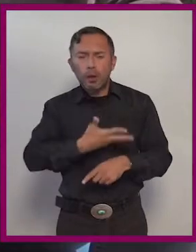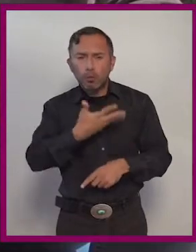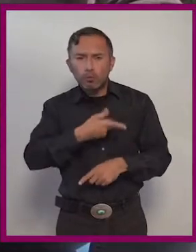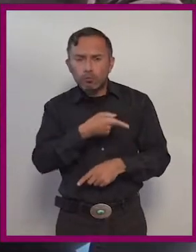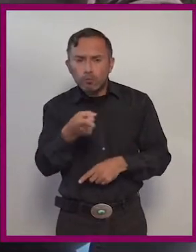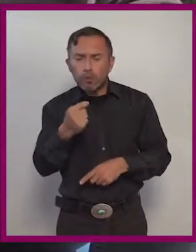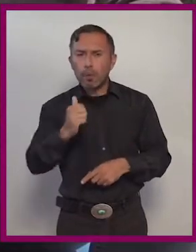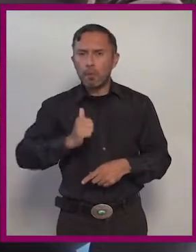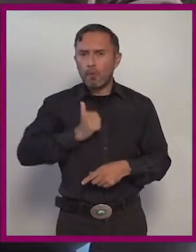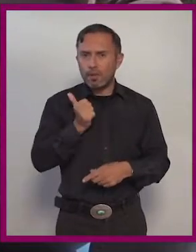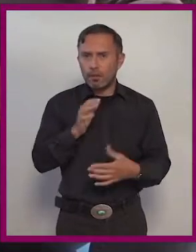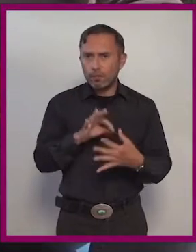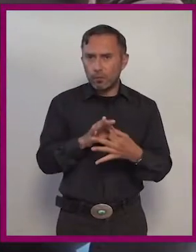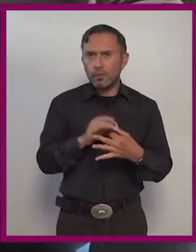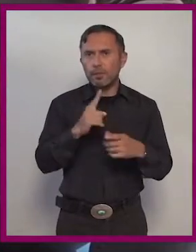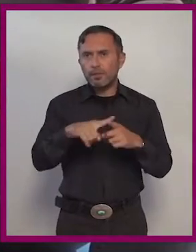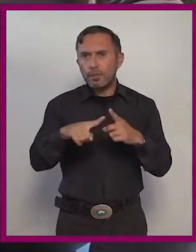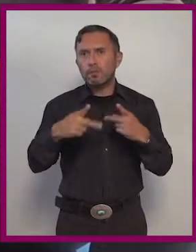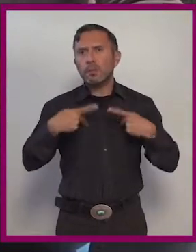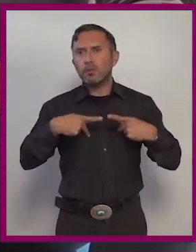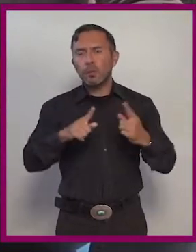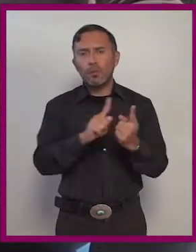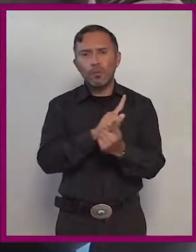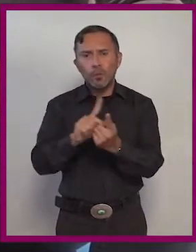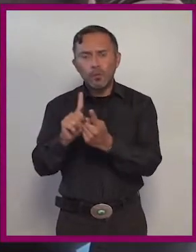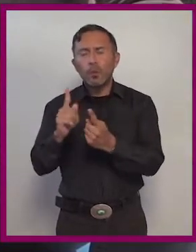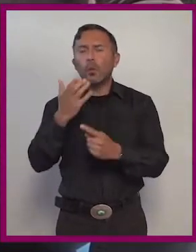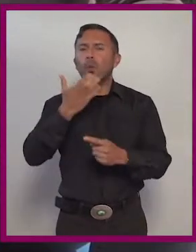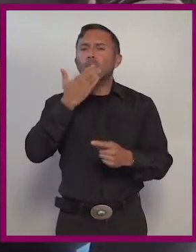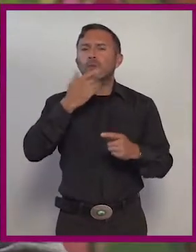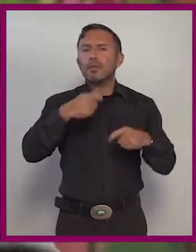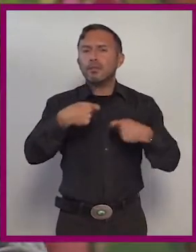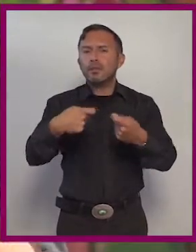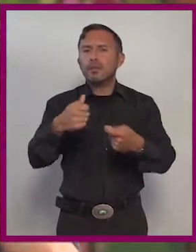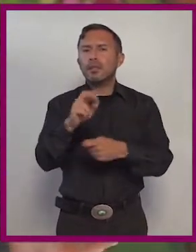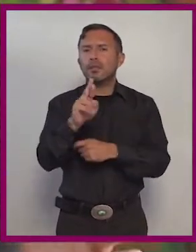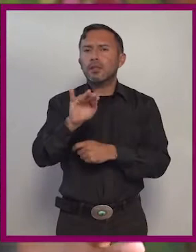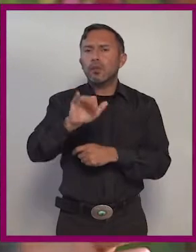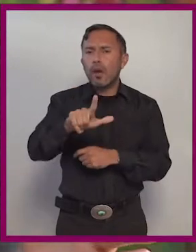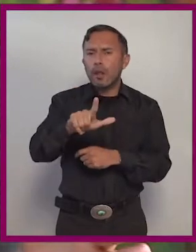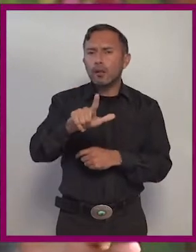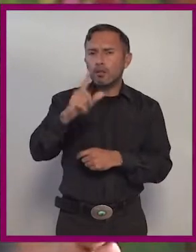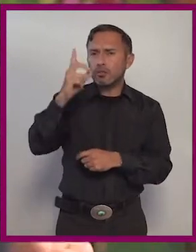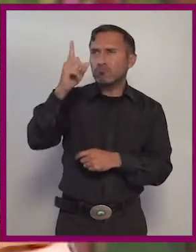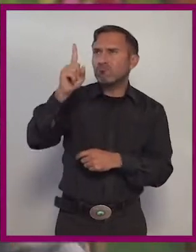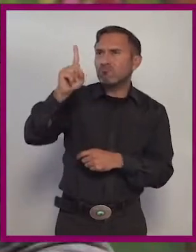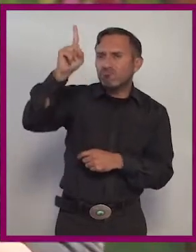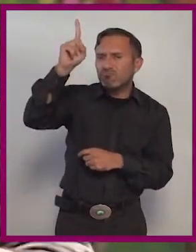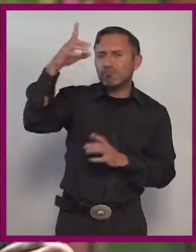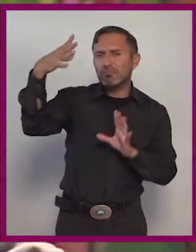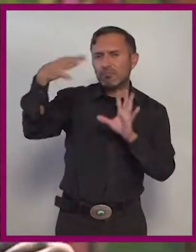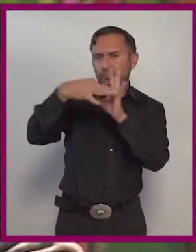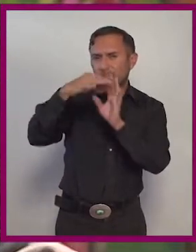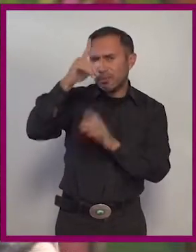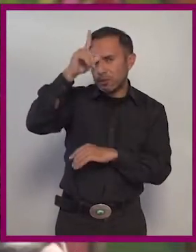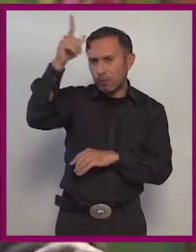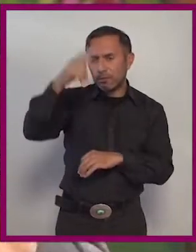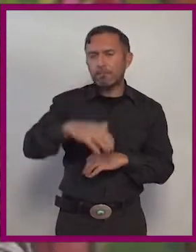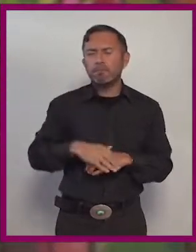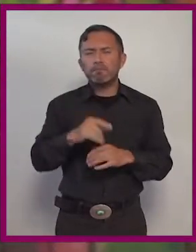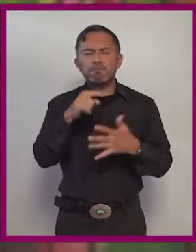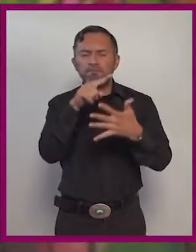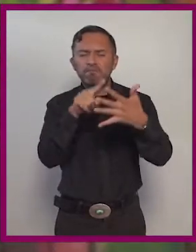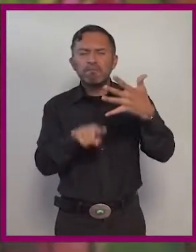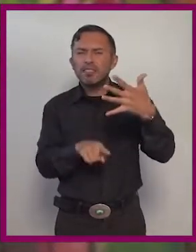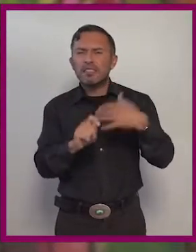las interacciones sociales, los rituales y la espiritualidad. ¿Qué significa todo esto? En otras palabras,